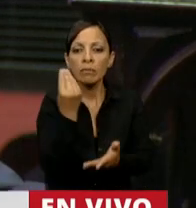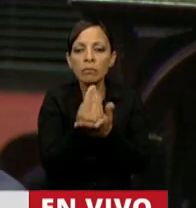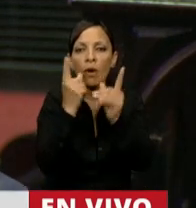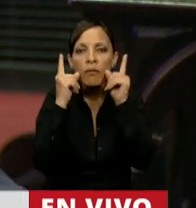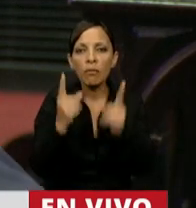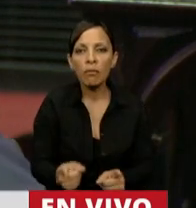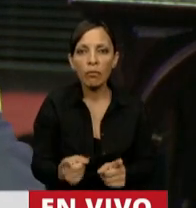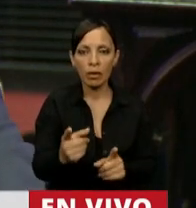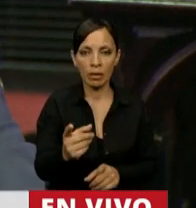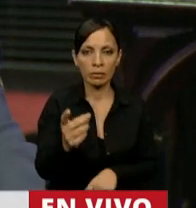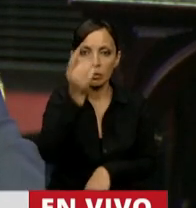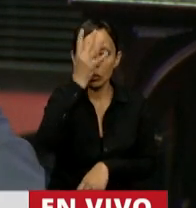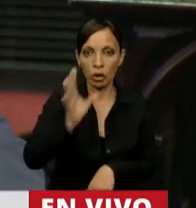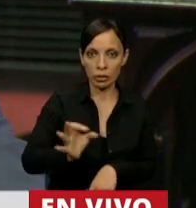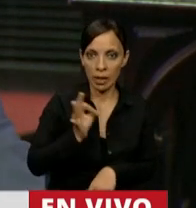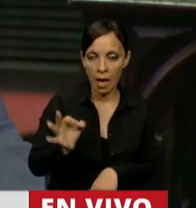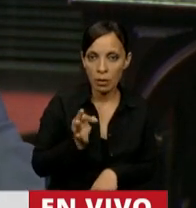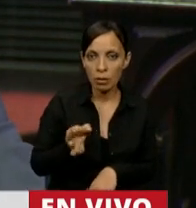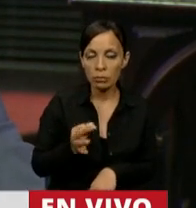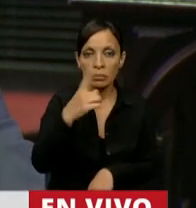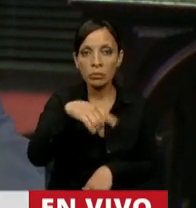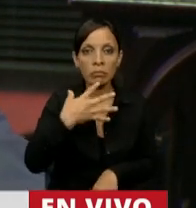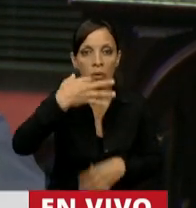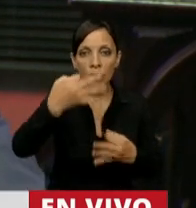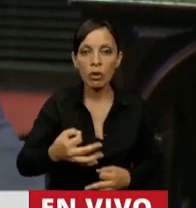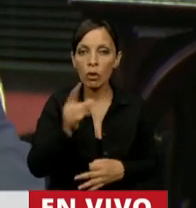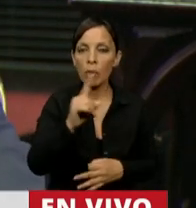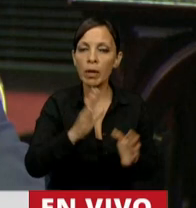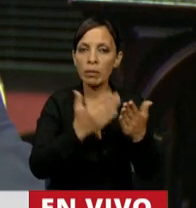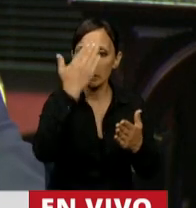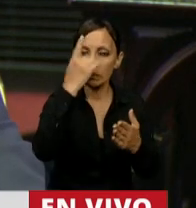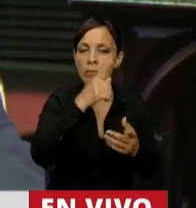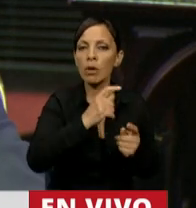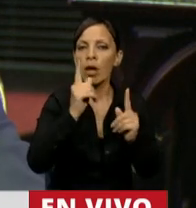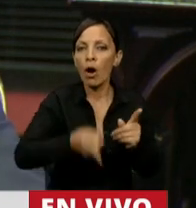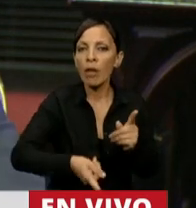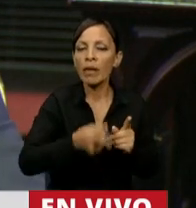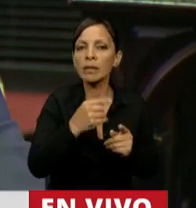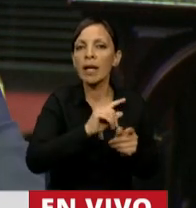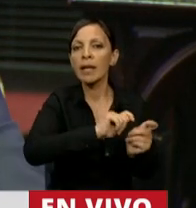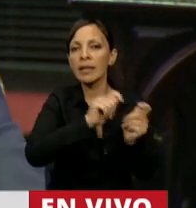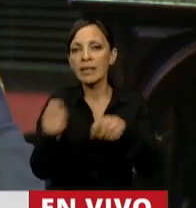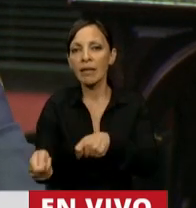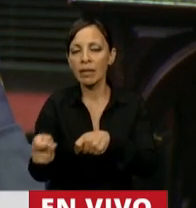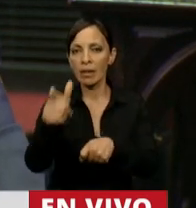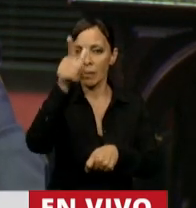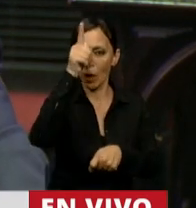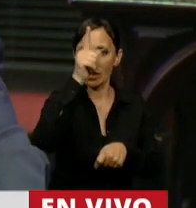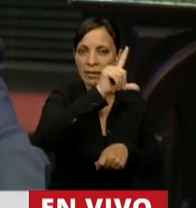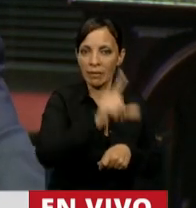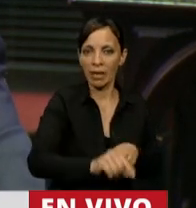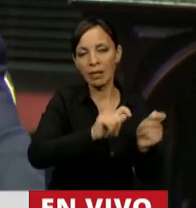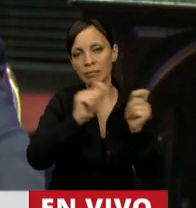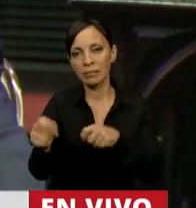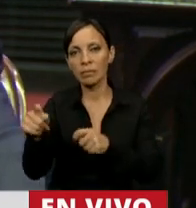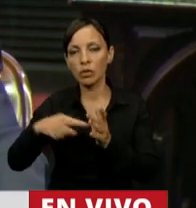este país y no cumplieron con el mandato constitucional de transferir la Policía Federal Argentina a la Ciudad